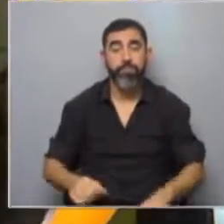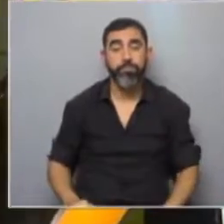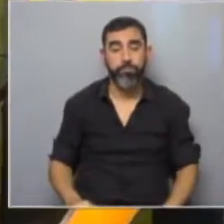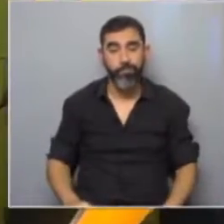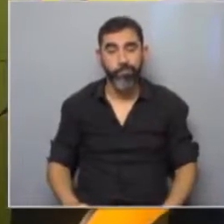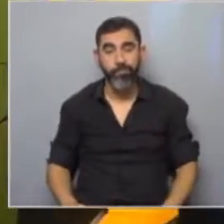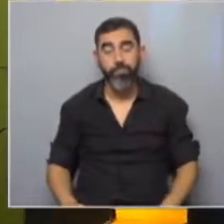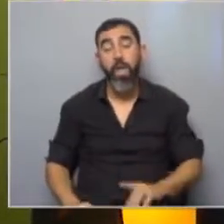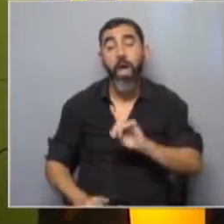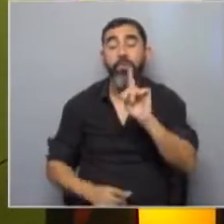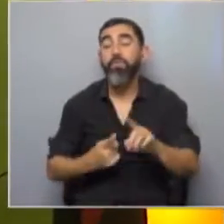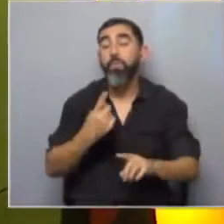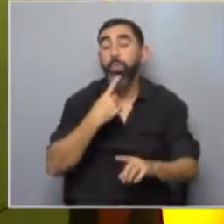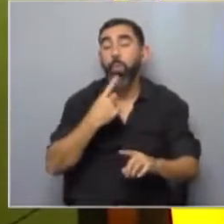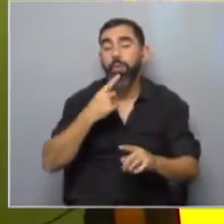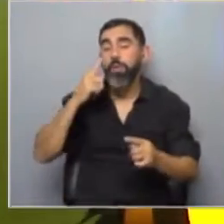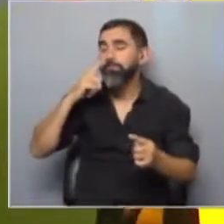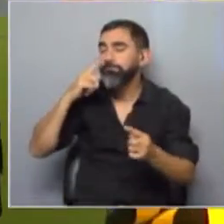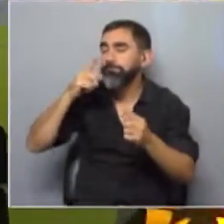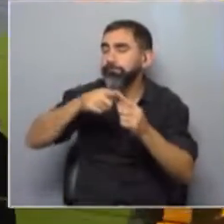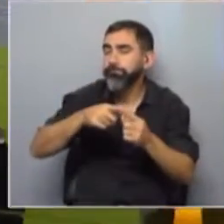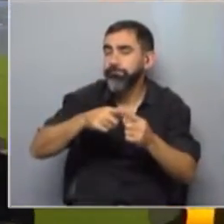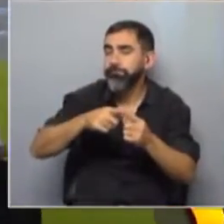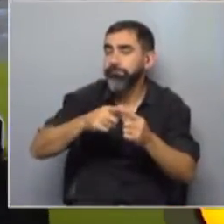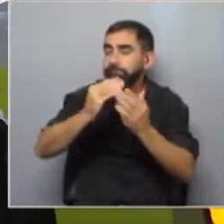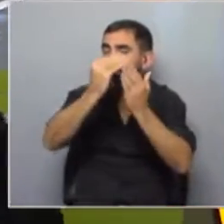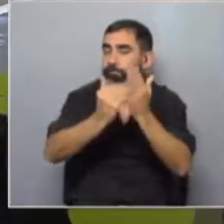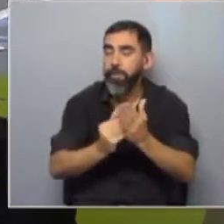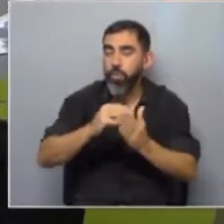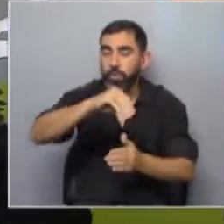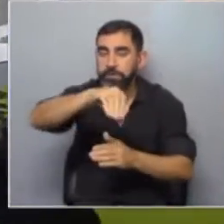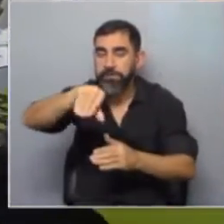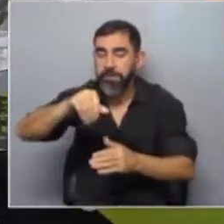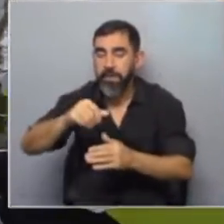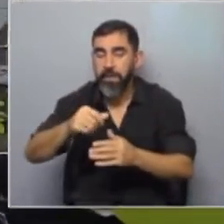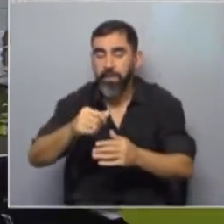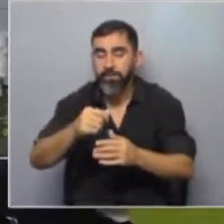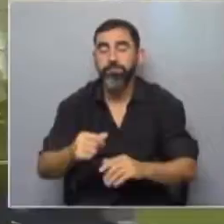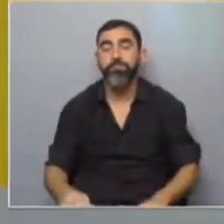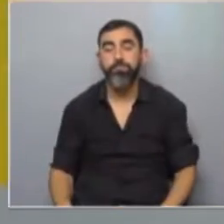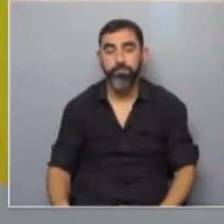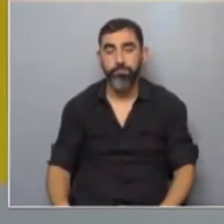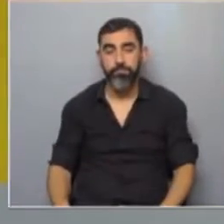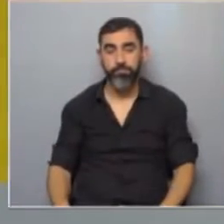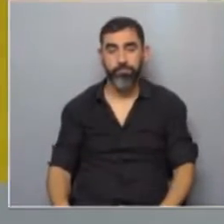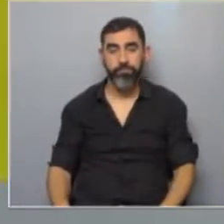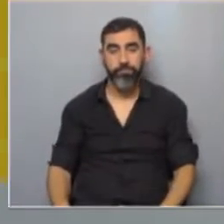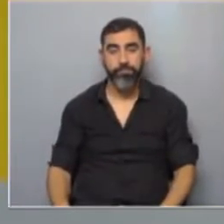veces, bueno, las políticas apuntan a lo que es el disminuir el consumo de sodio, pero